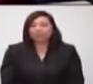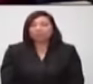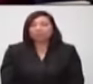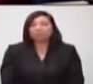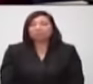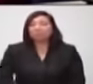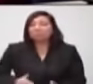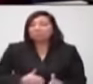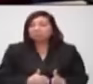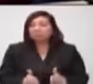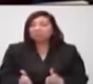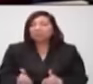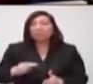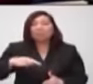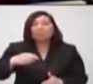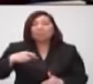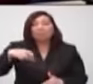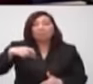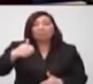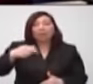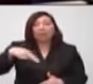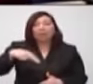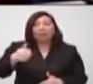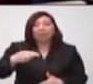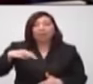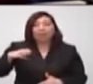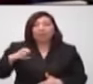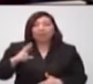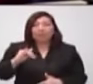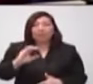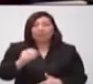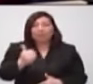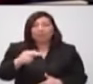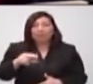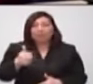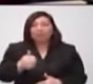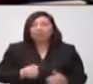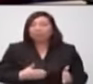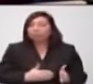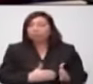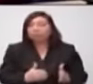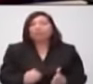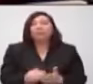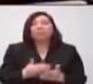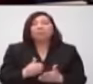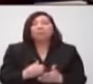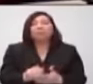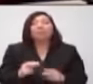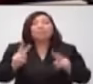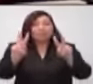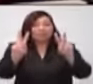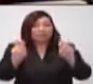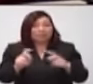El corredor Panamericana, que también está en diseño y ya se va a ejecutar prontamente, es un corredor que parte de Villa El